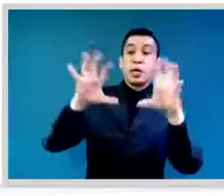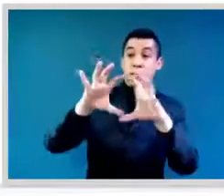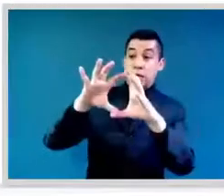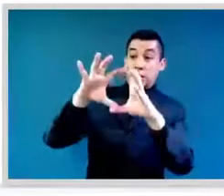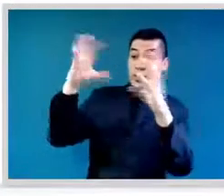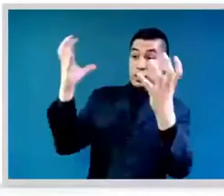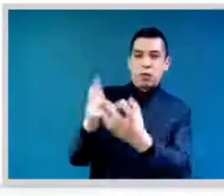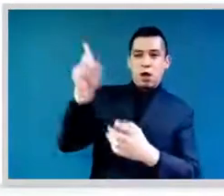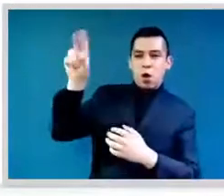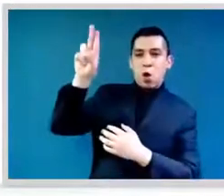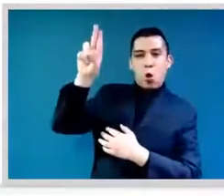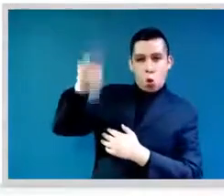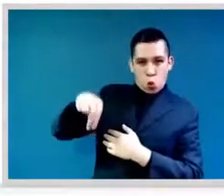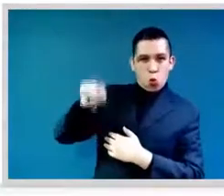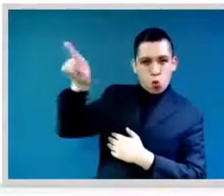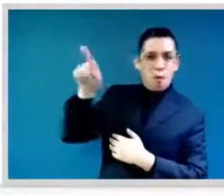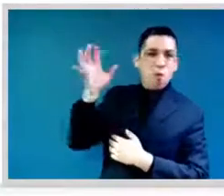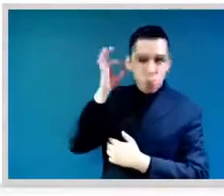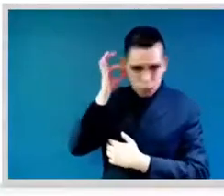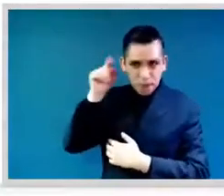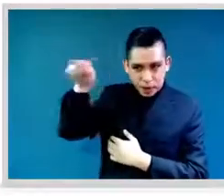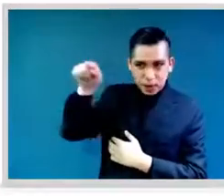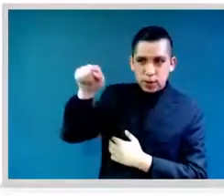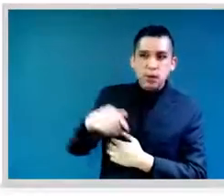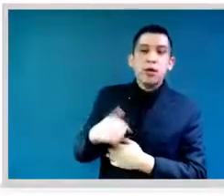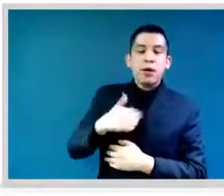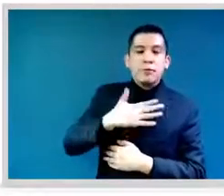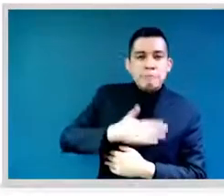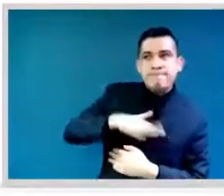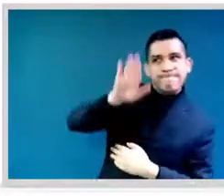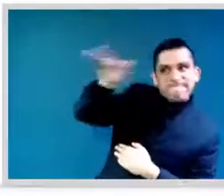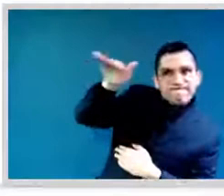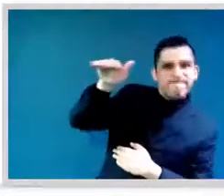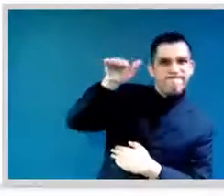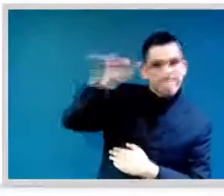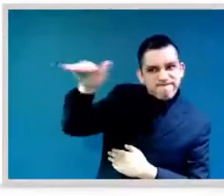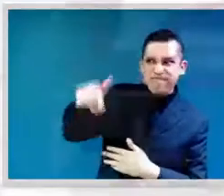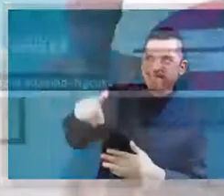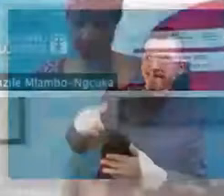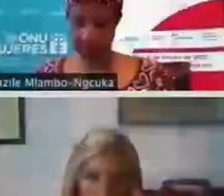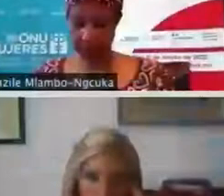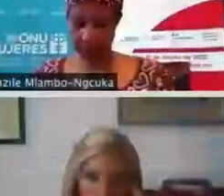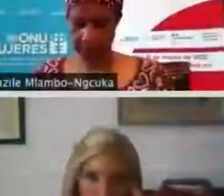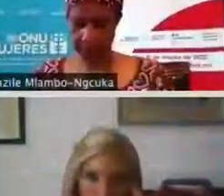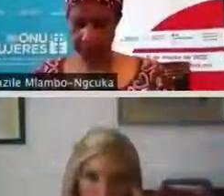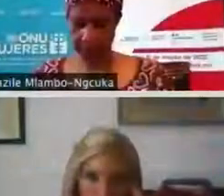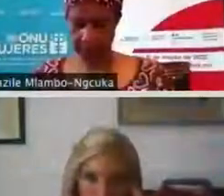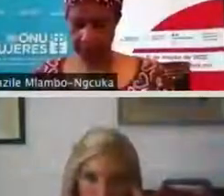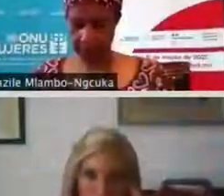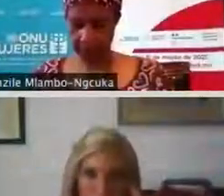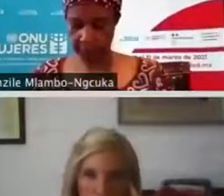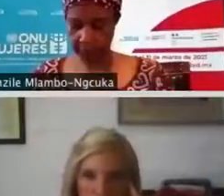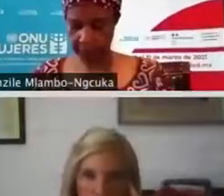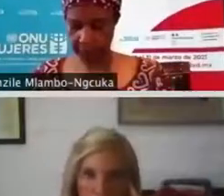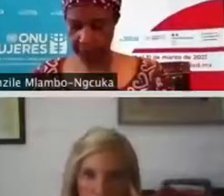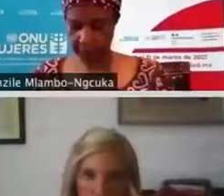Unidas, exigimos con rapidez que todo esto vaya cambiando el mundo, que en la política exterior de